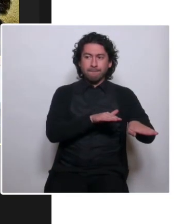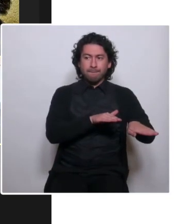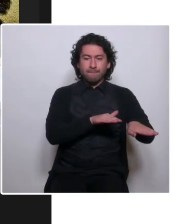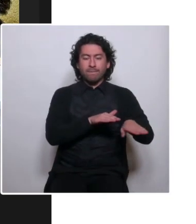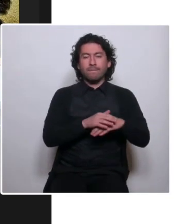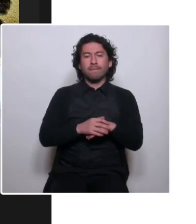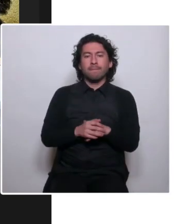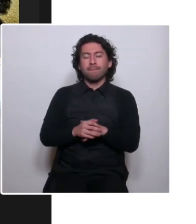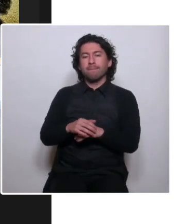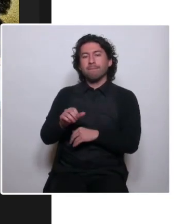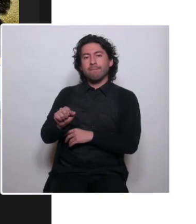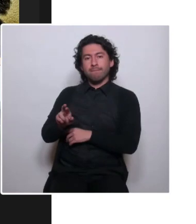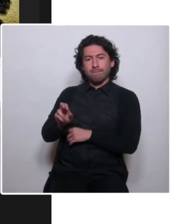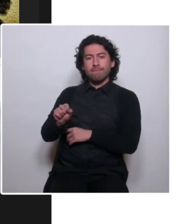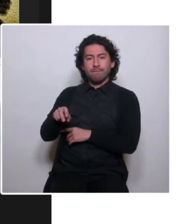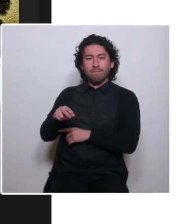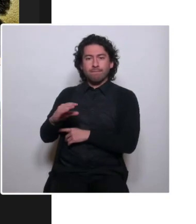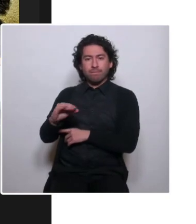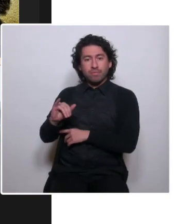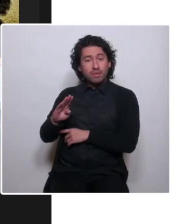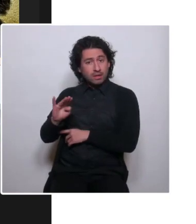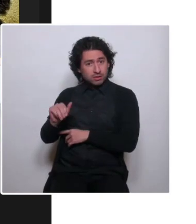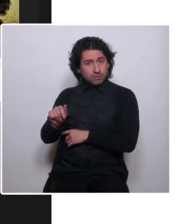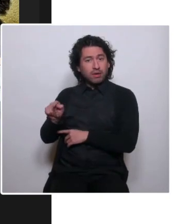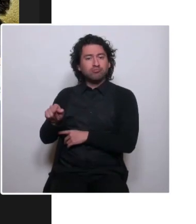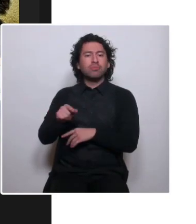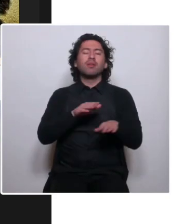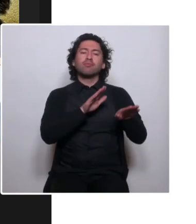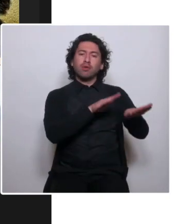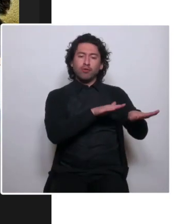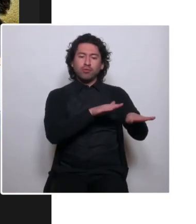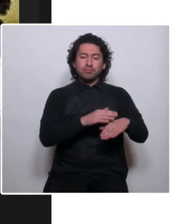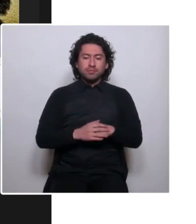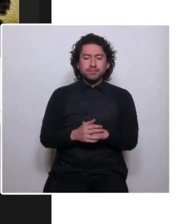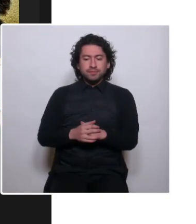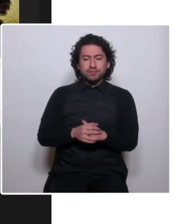Señor Jorge Arancibia. A favor, señor secretario.